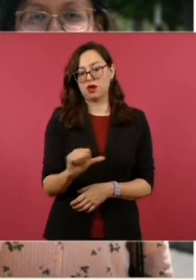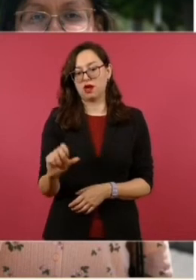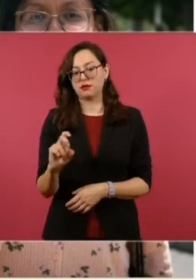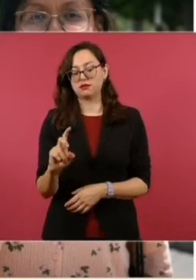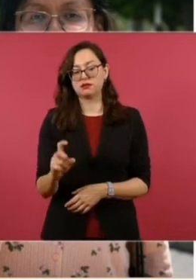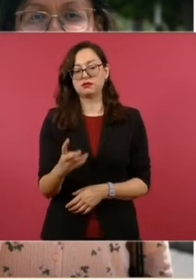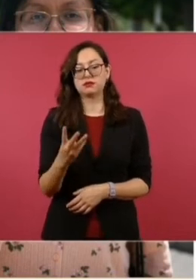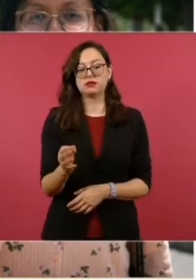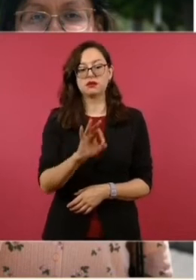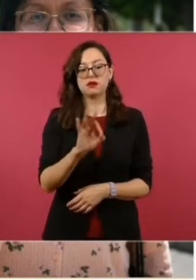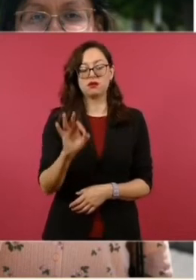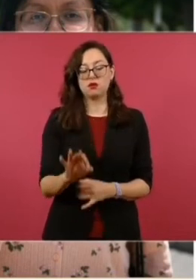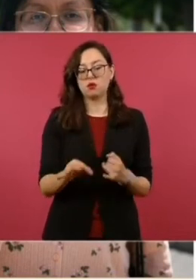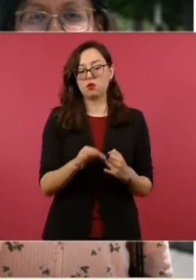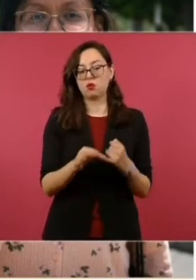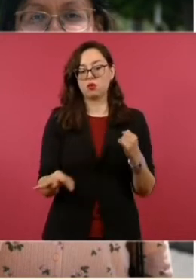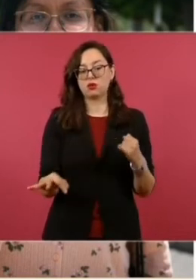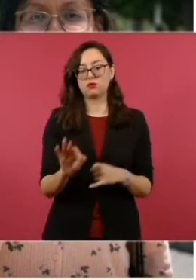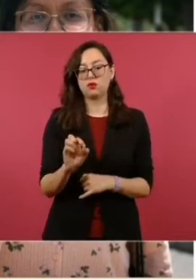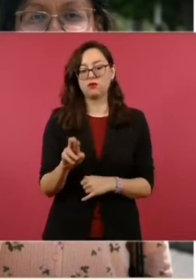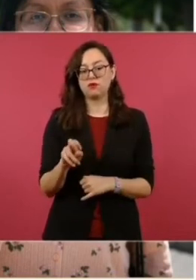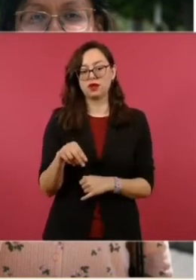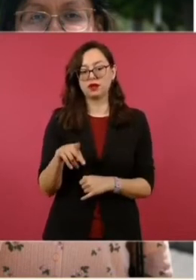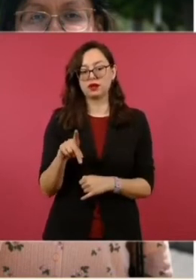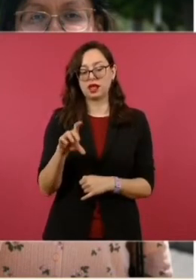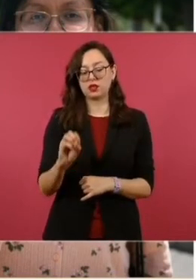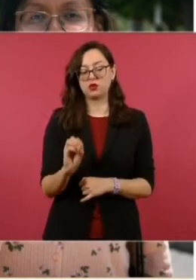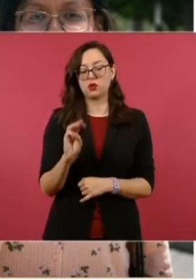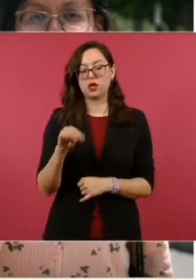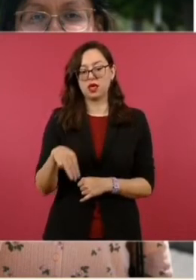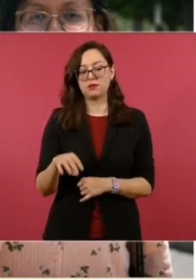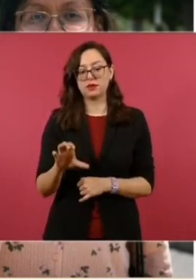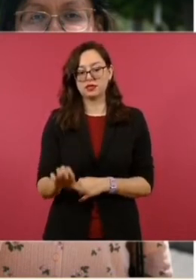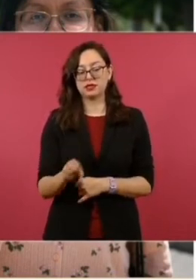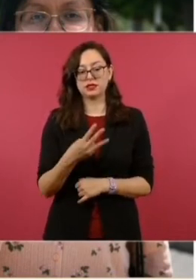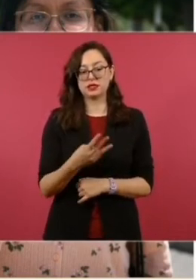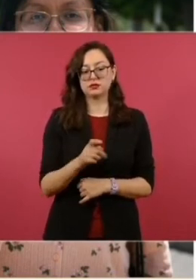en un rango de 3.7 a 4.4%.